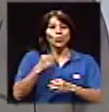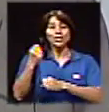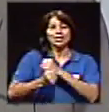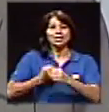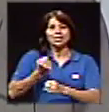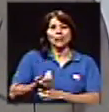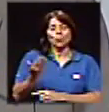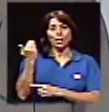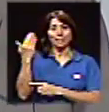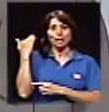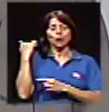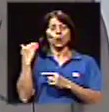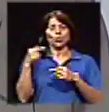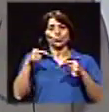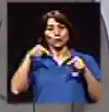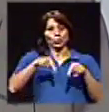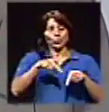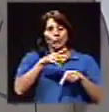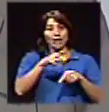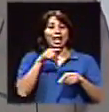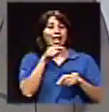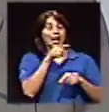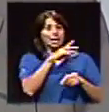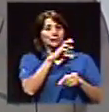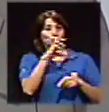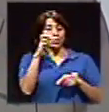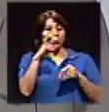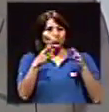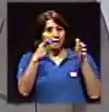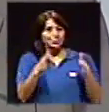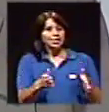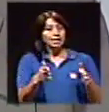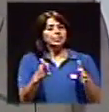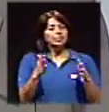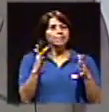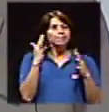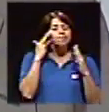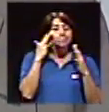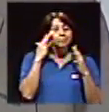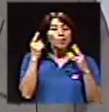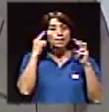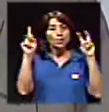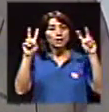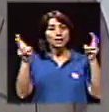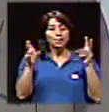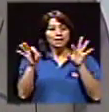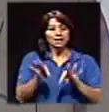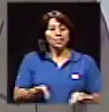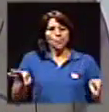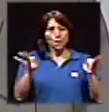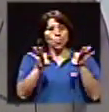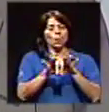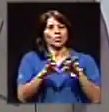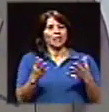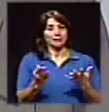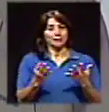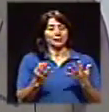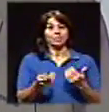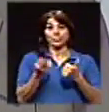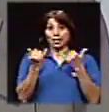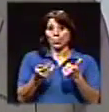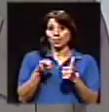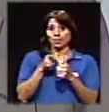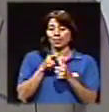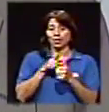Rica, quien es un costarricense preocupado por los temas que son importantes, y una vez que el canal